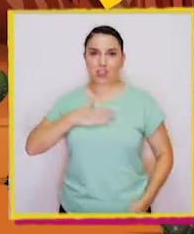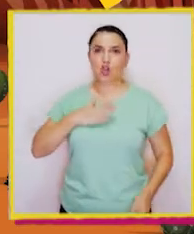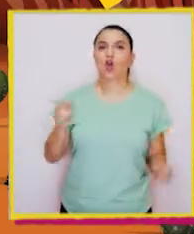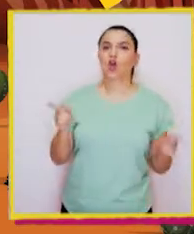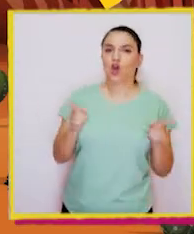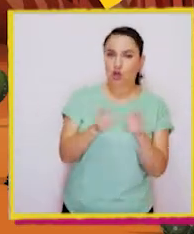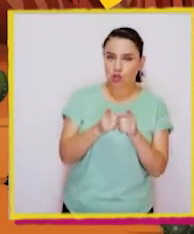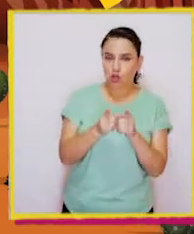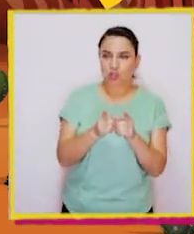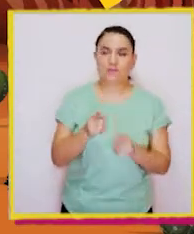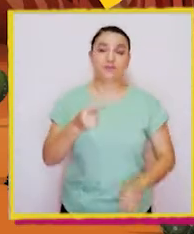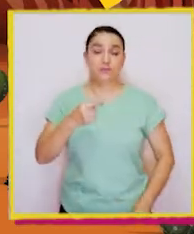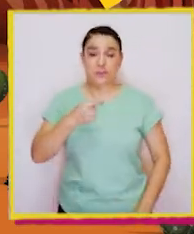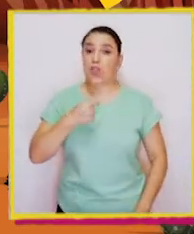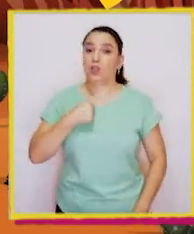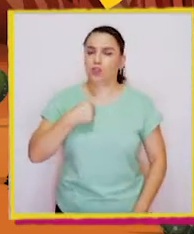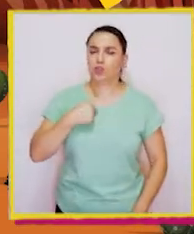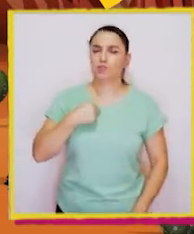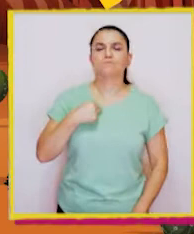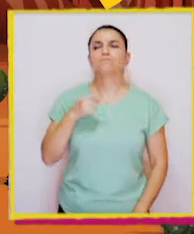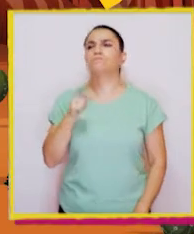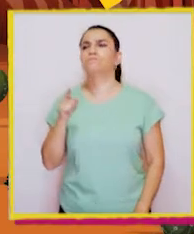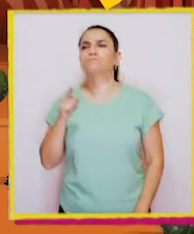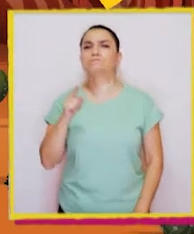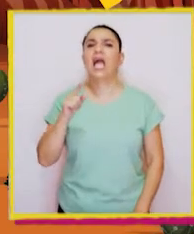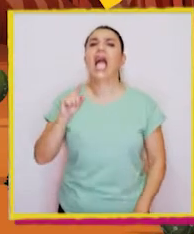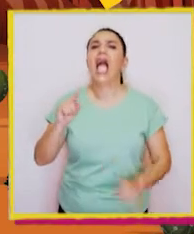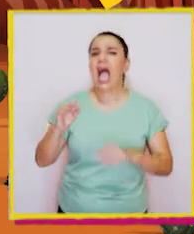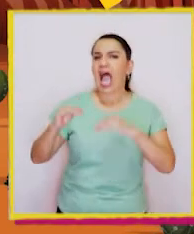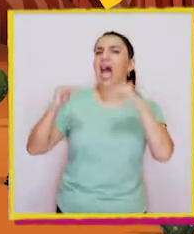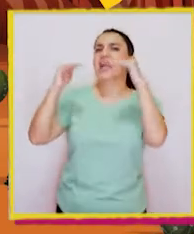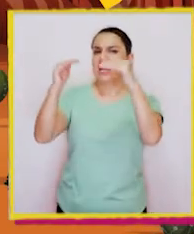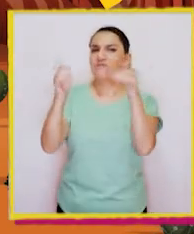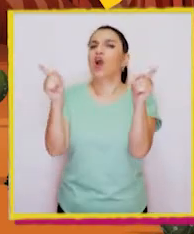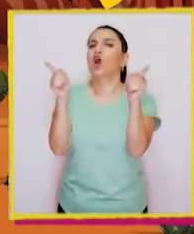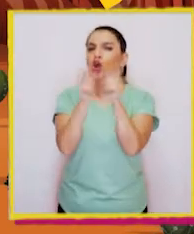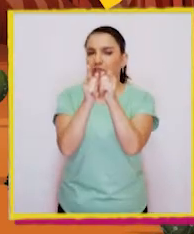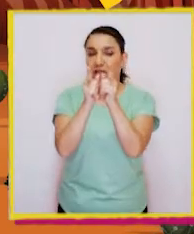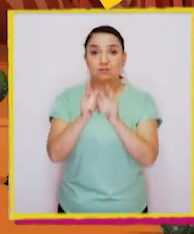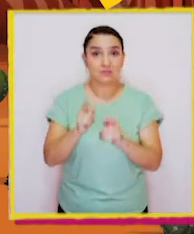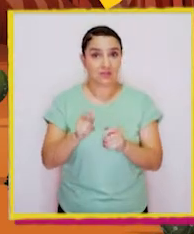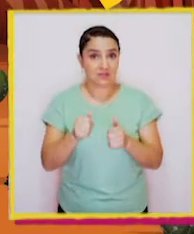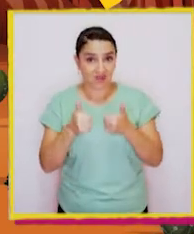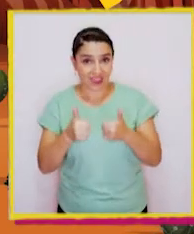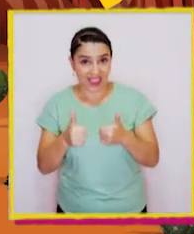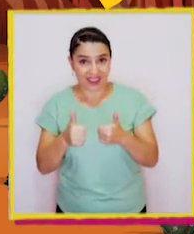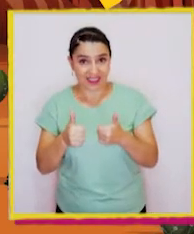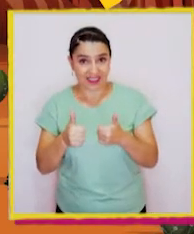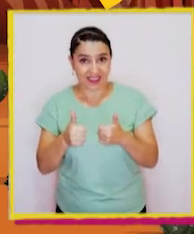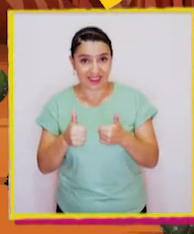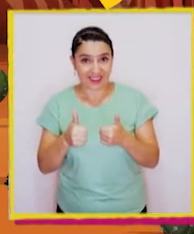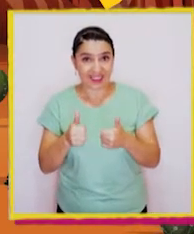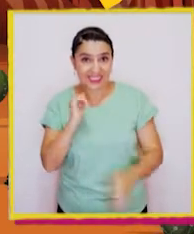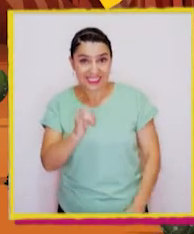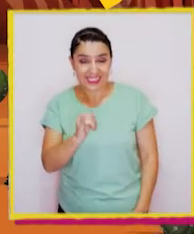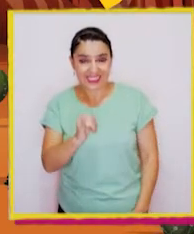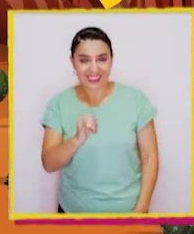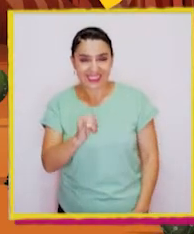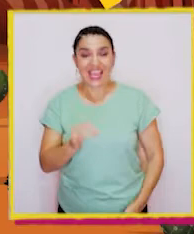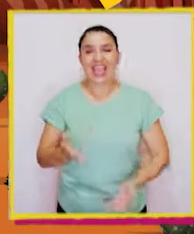corta. Según yo, para mí era la de arriba, la más corta. ¿Está bien?